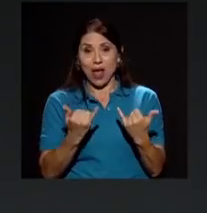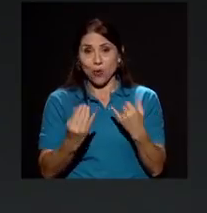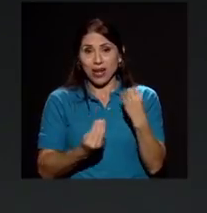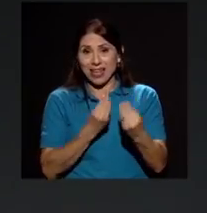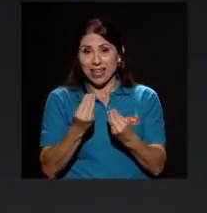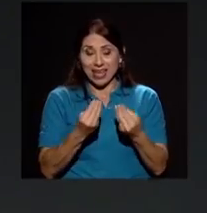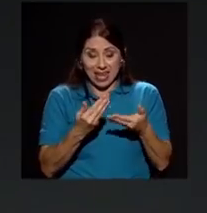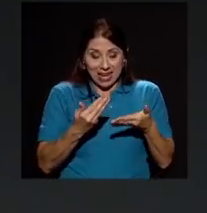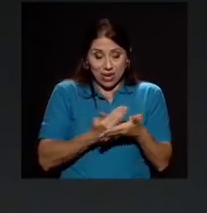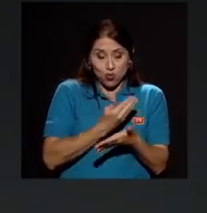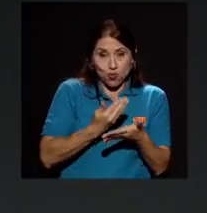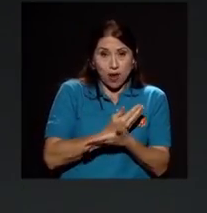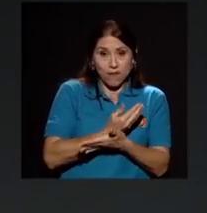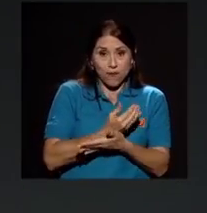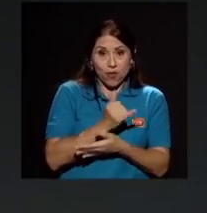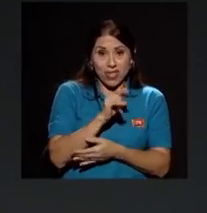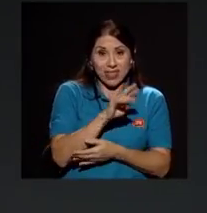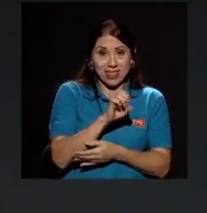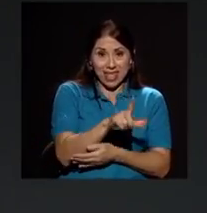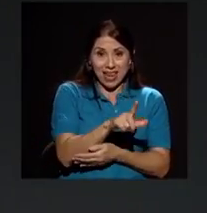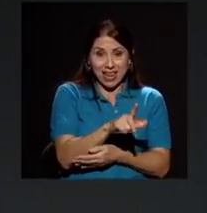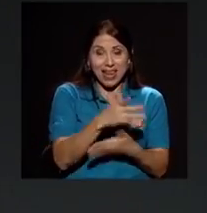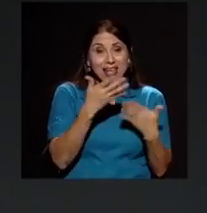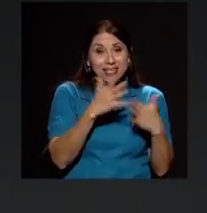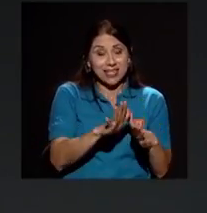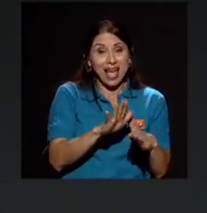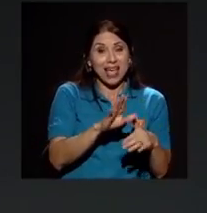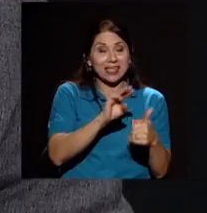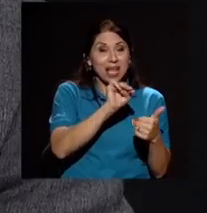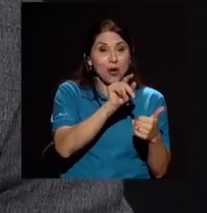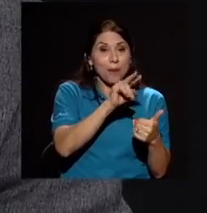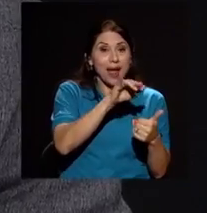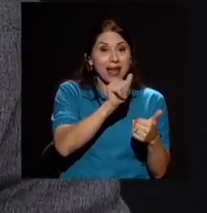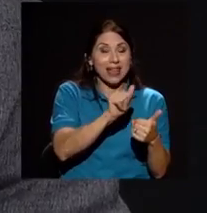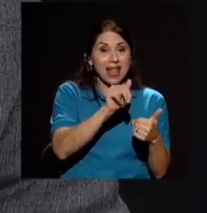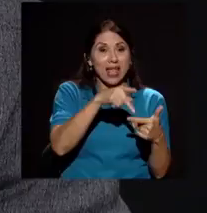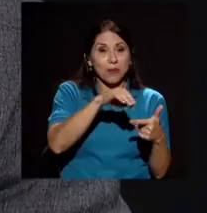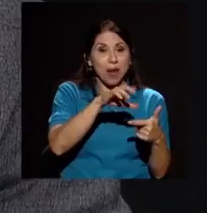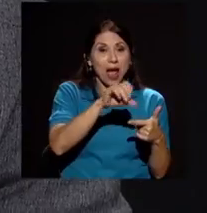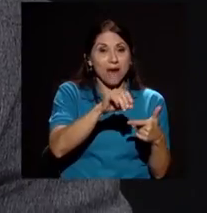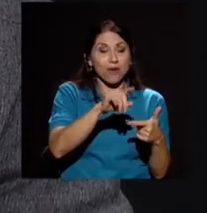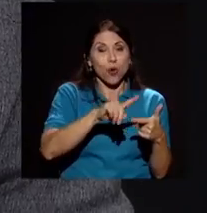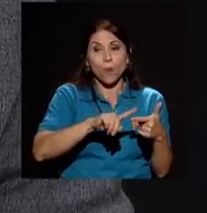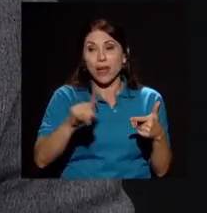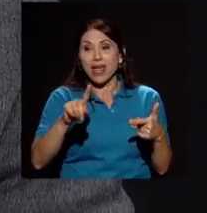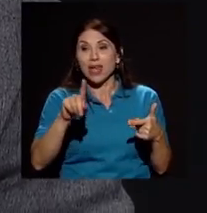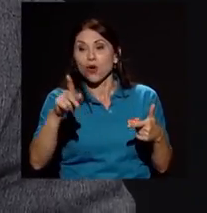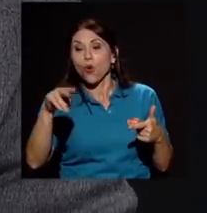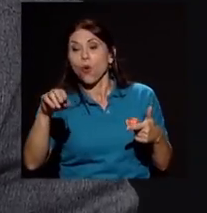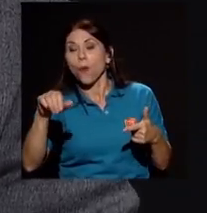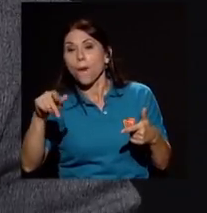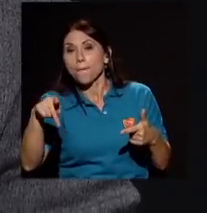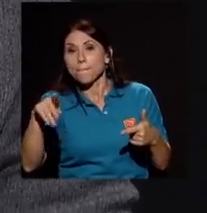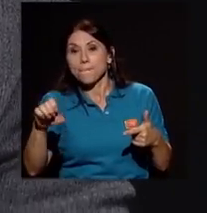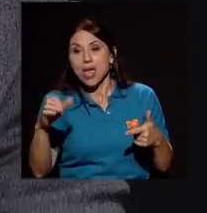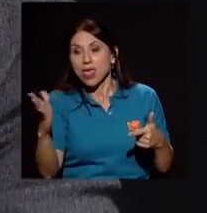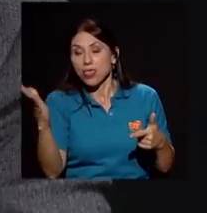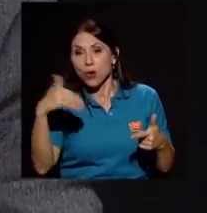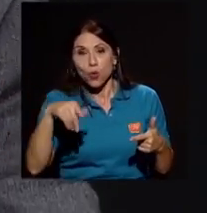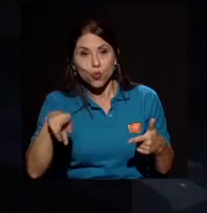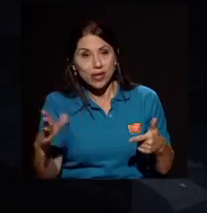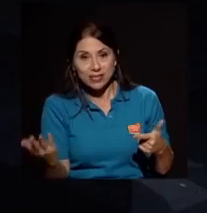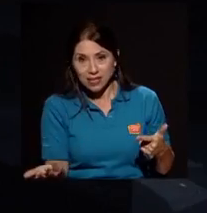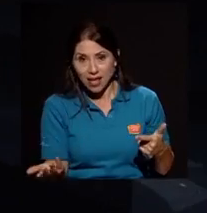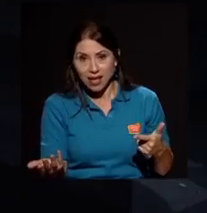paulo pero pedro ya no está y hay un tema de por